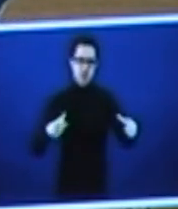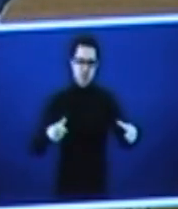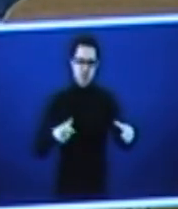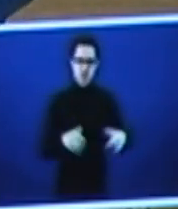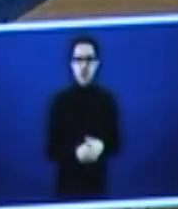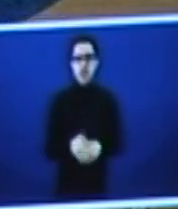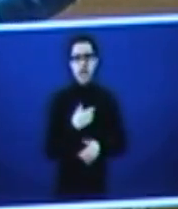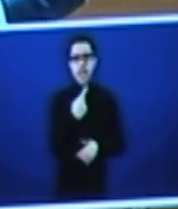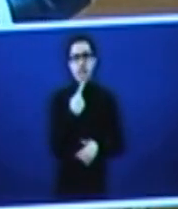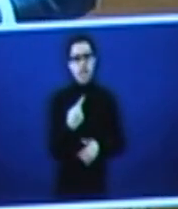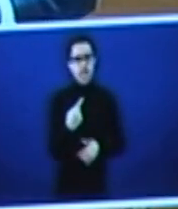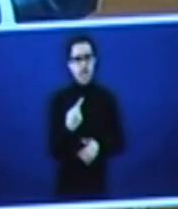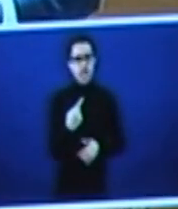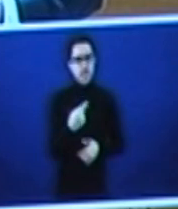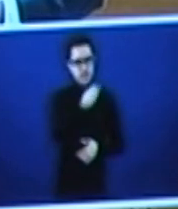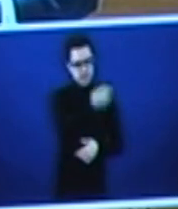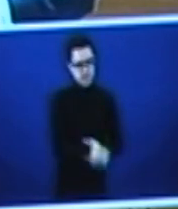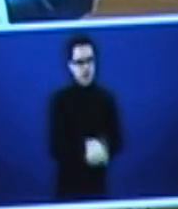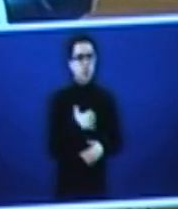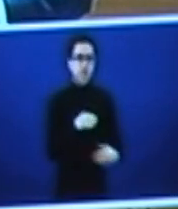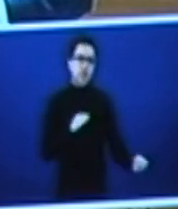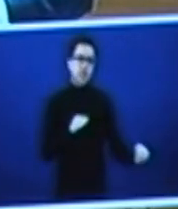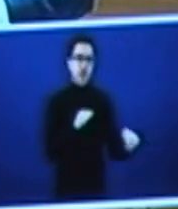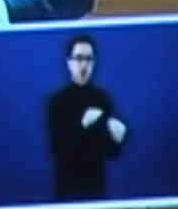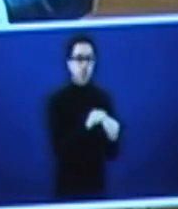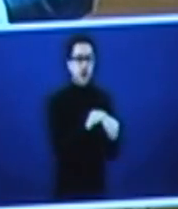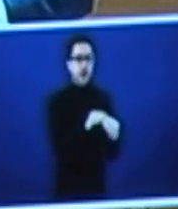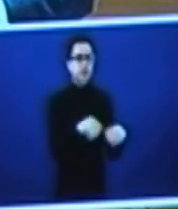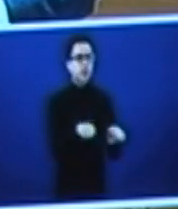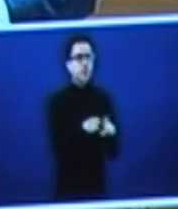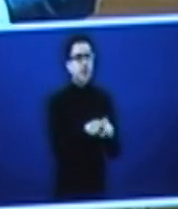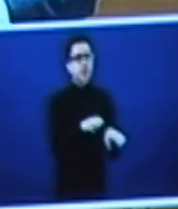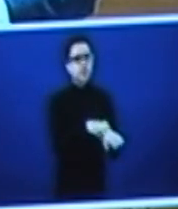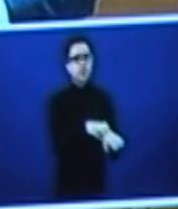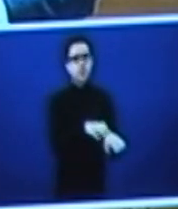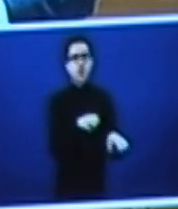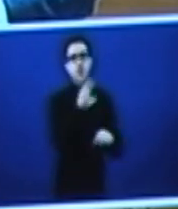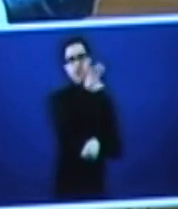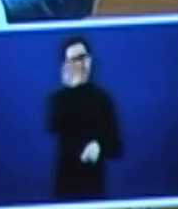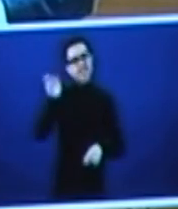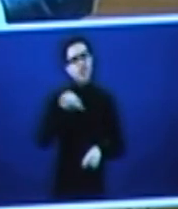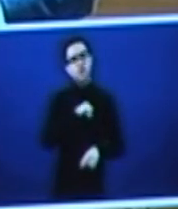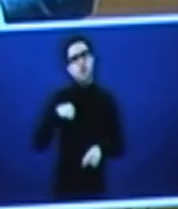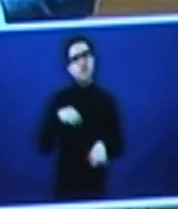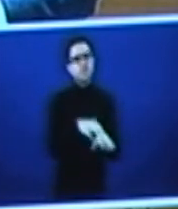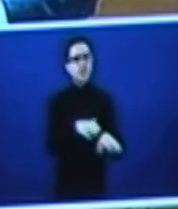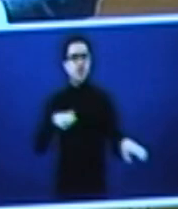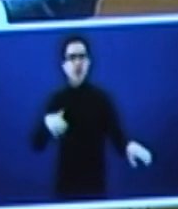que cando menos vostede estará de acordo en que a inmensa maioría das comunidades autónomas teñen máis paro que